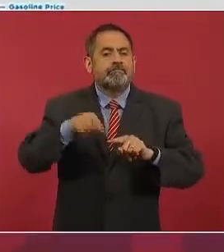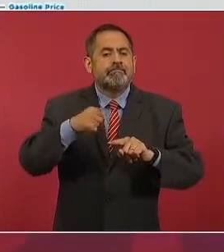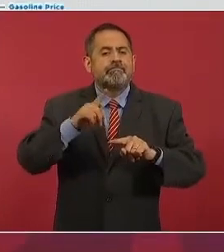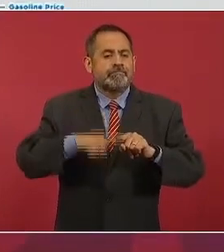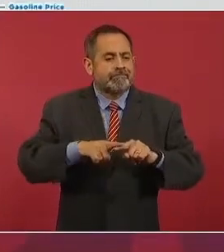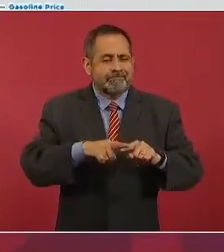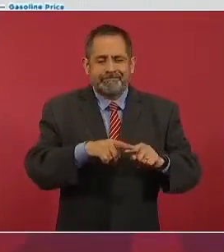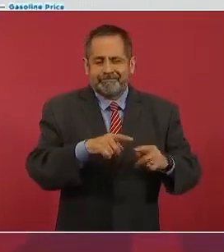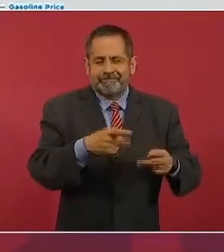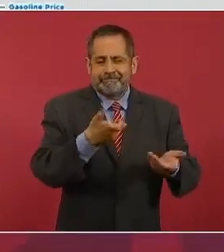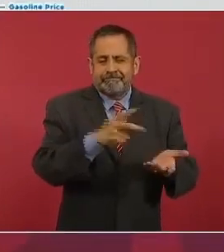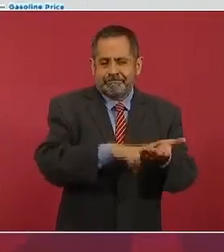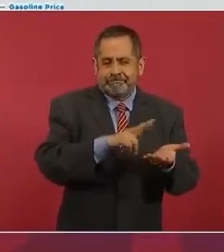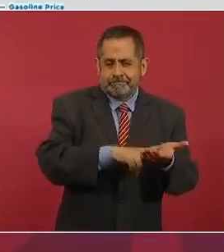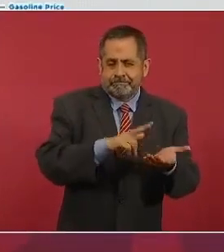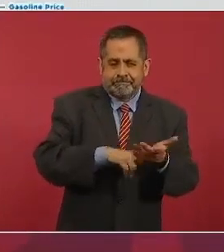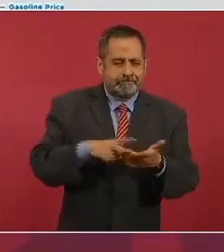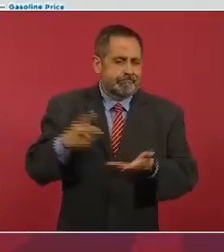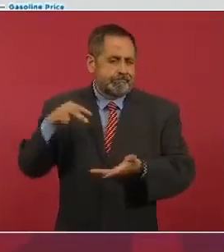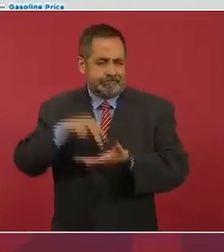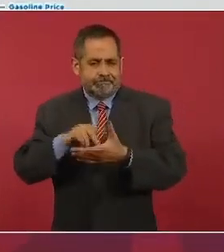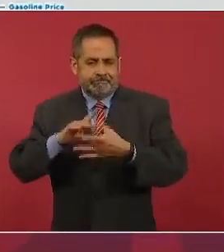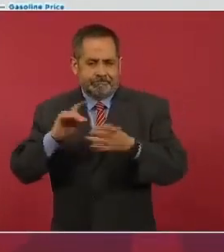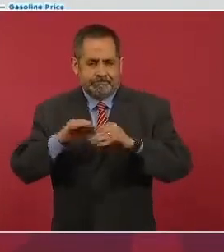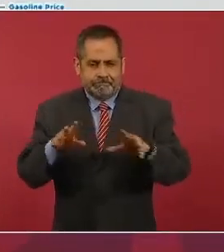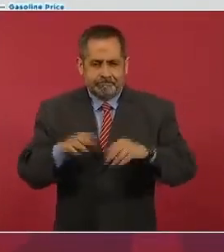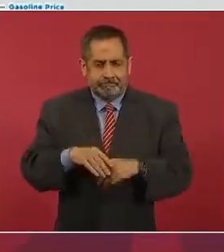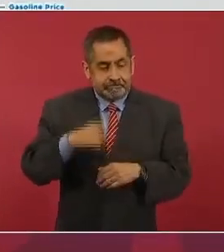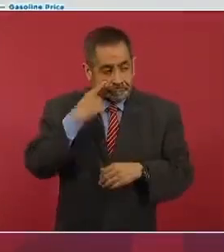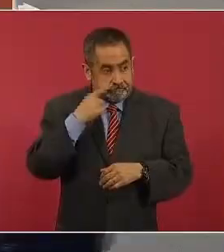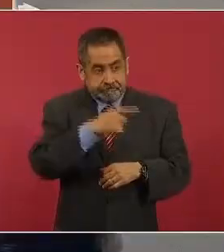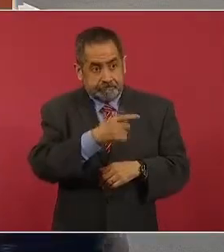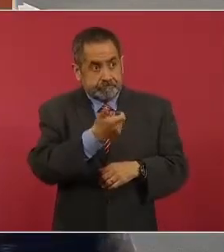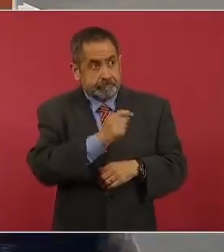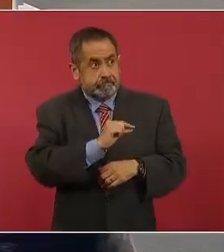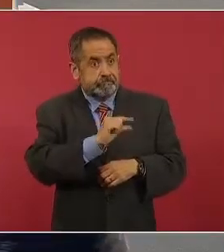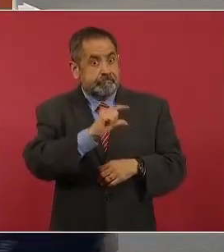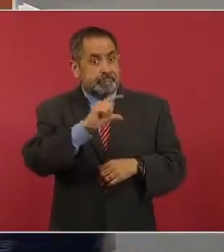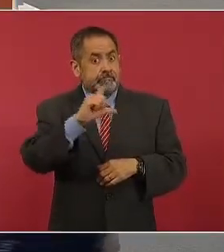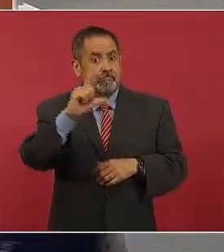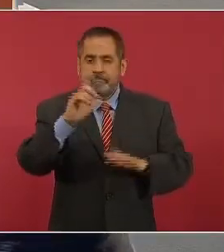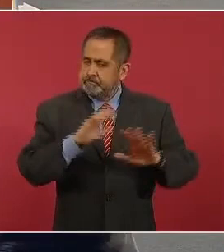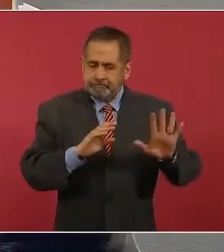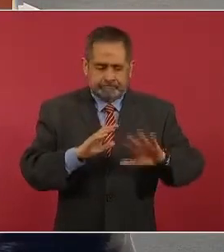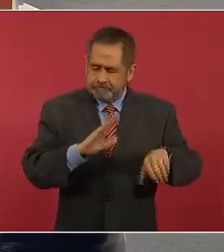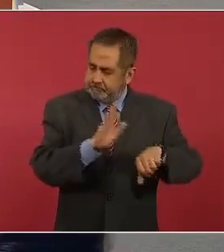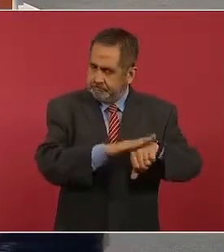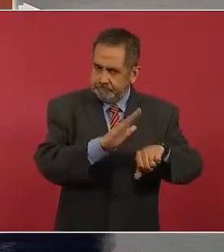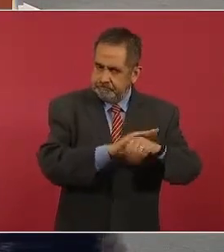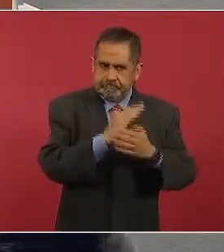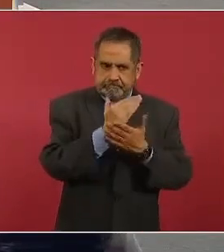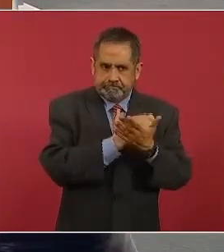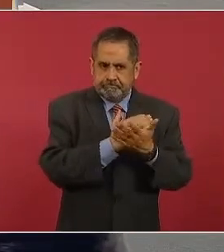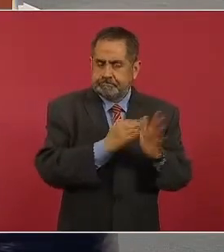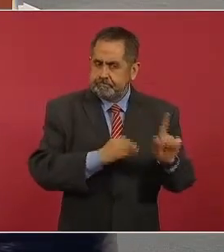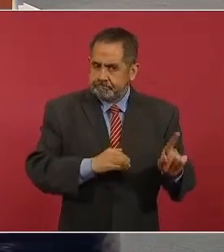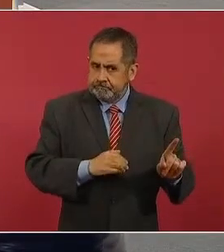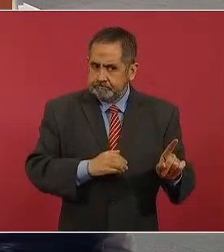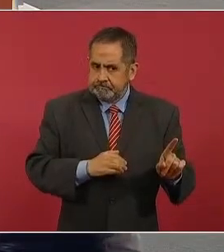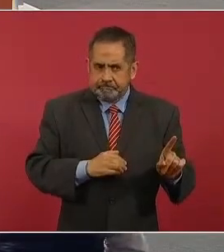precios. Porque cuando vemos que están abusando, se están